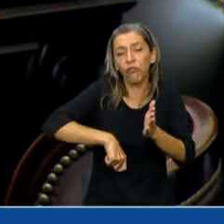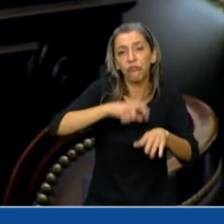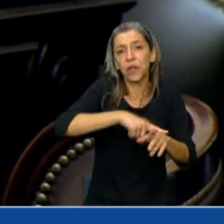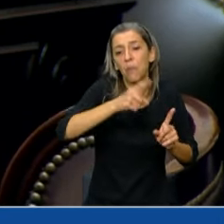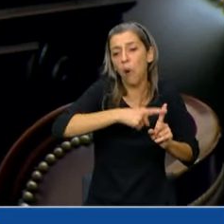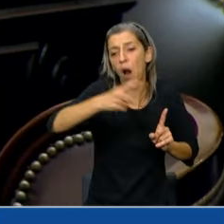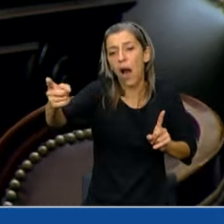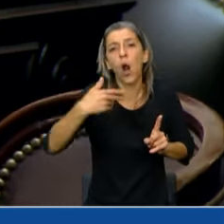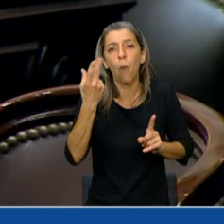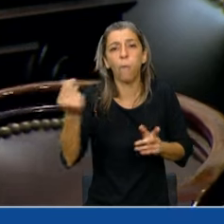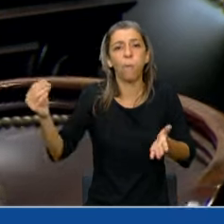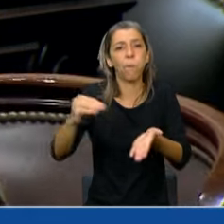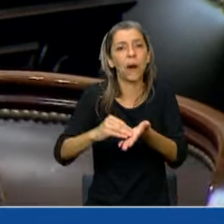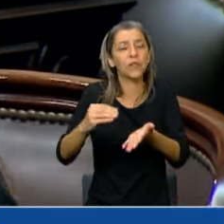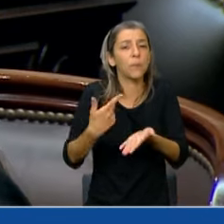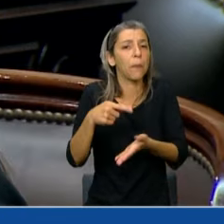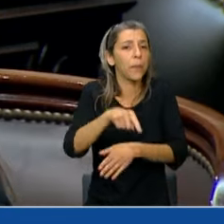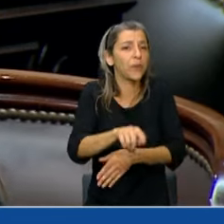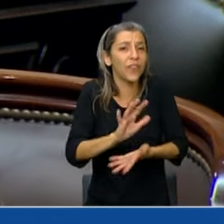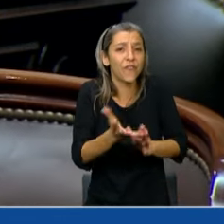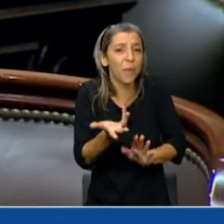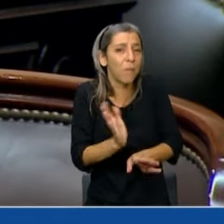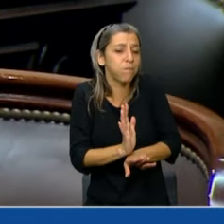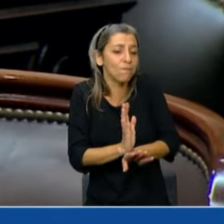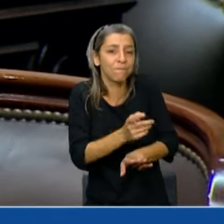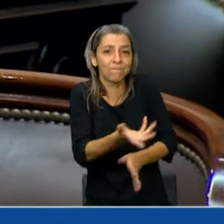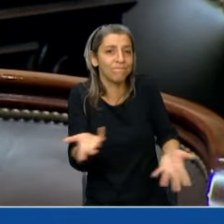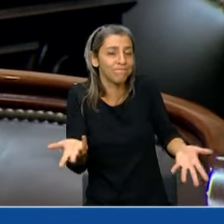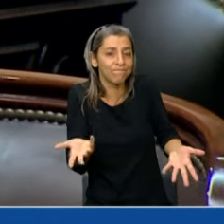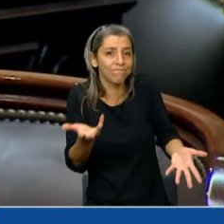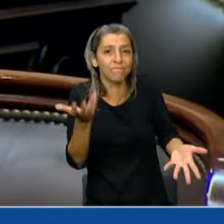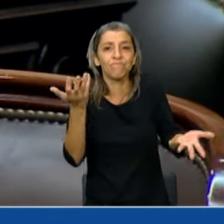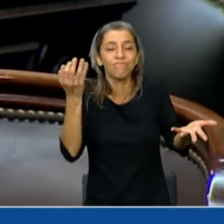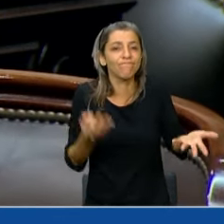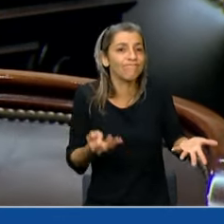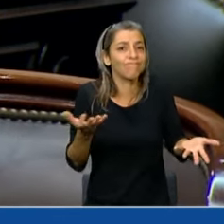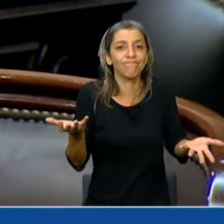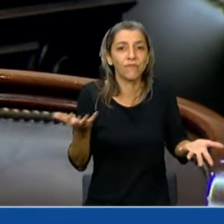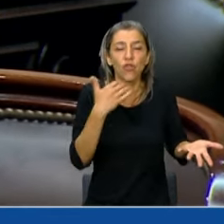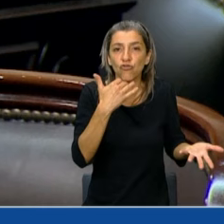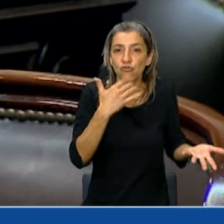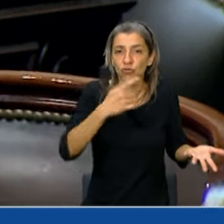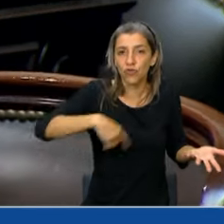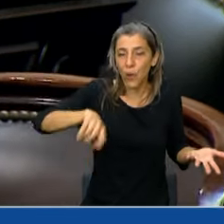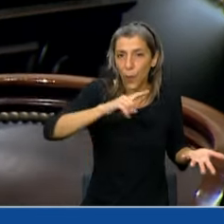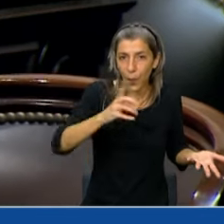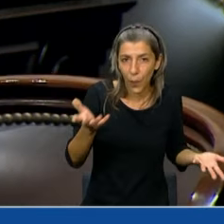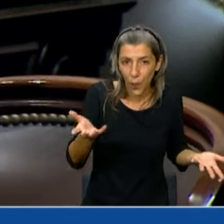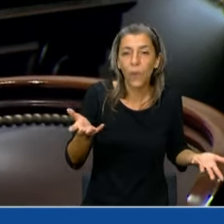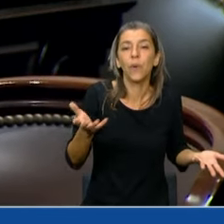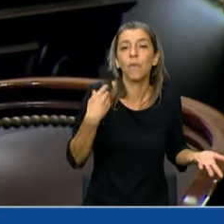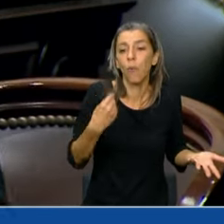precio Pero esta es una modalidad en retirada Pues solo son útiles cuando el